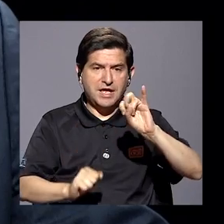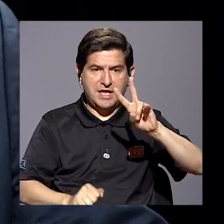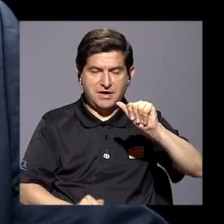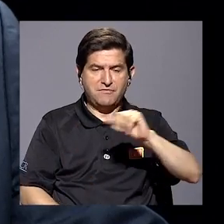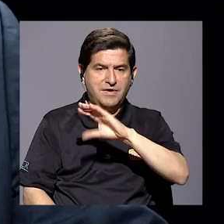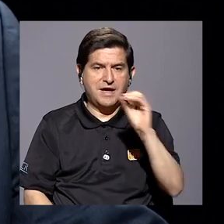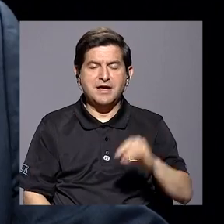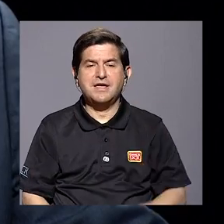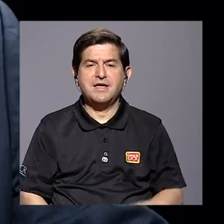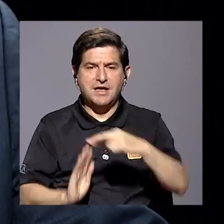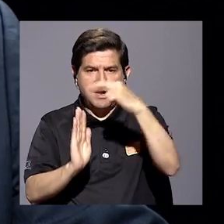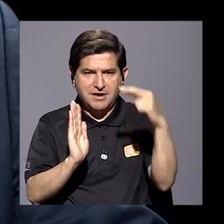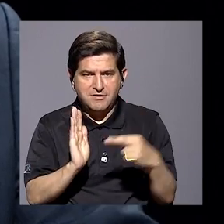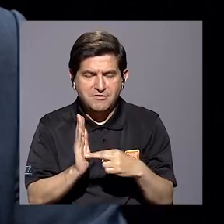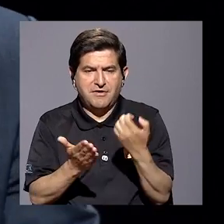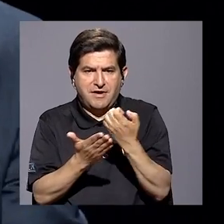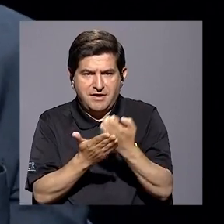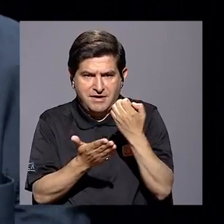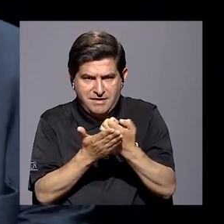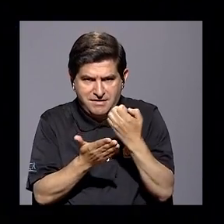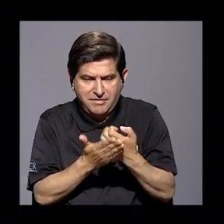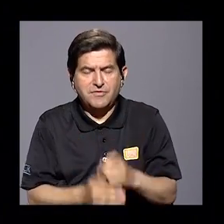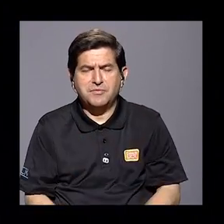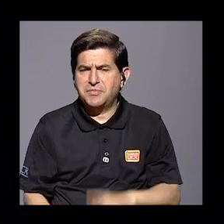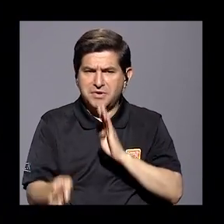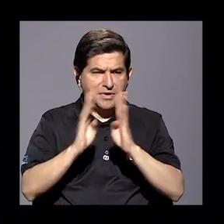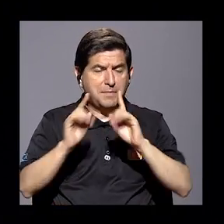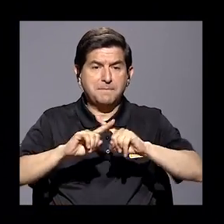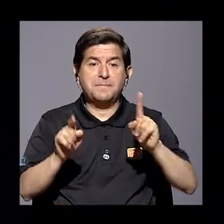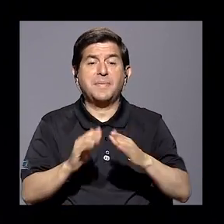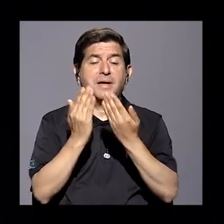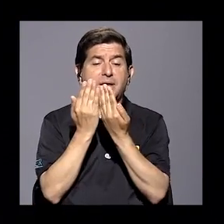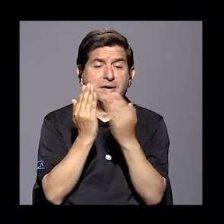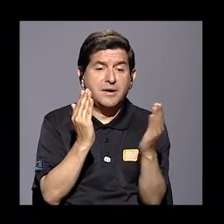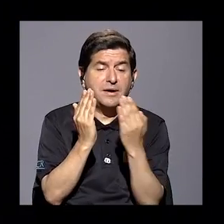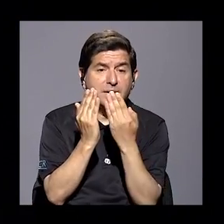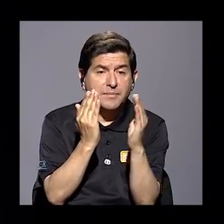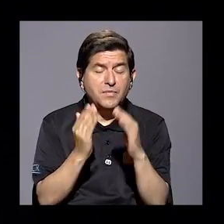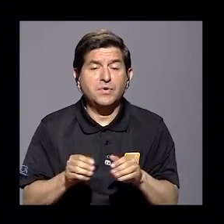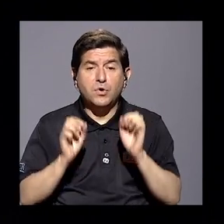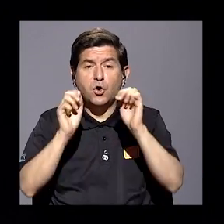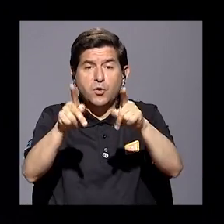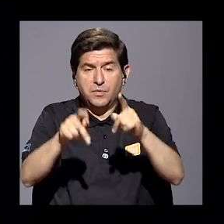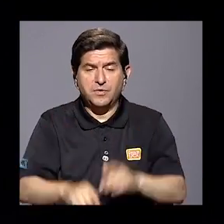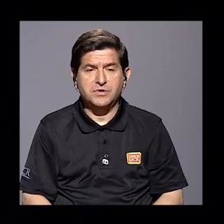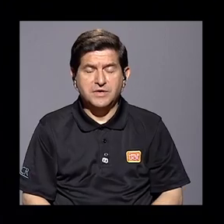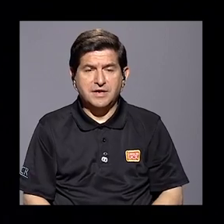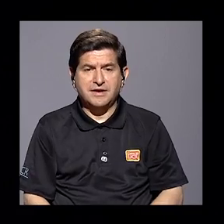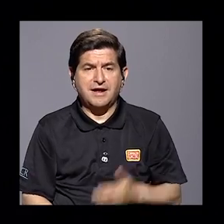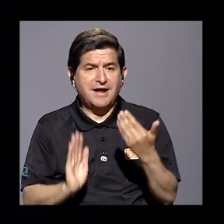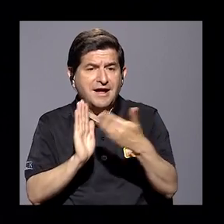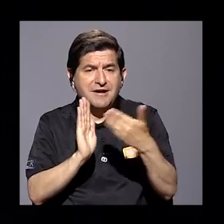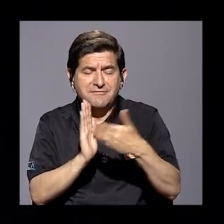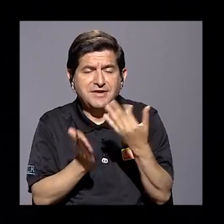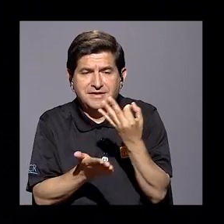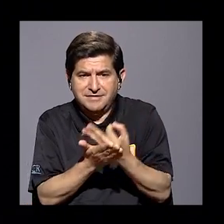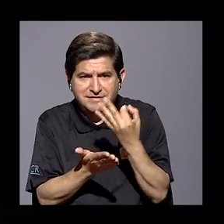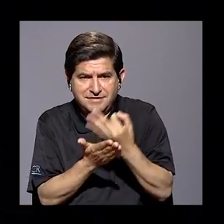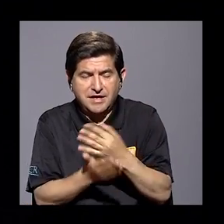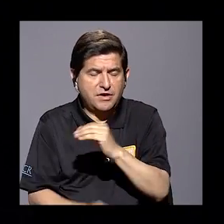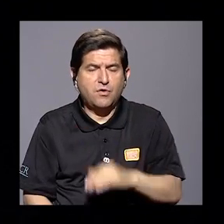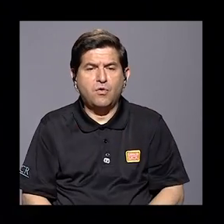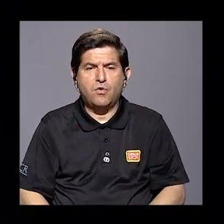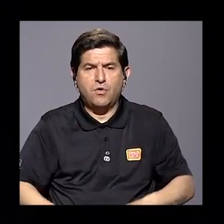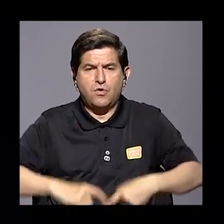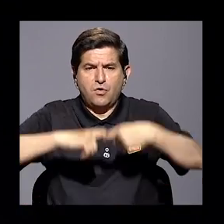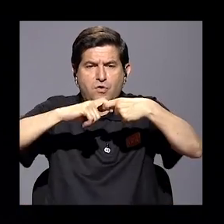y también una regla fiscal de la que se habló muy poco pero que la regla fiscal habría portillos significativos para desfinanciar o en la práctica